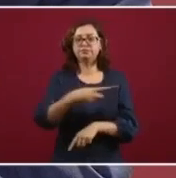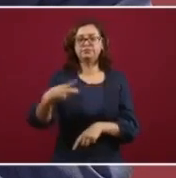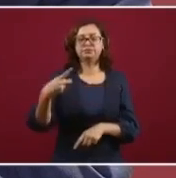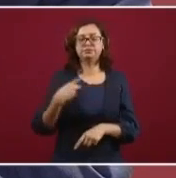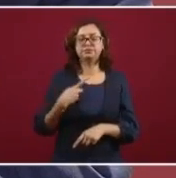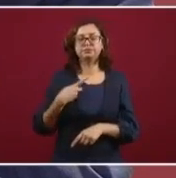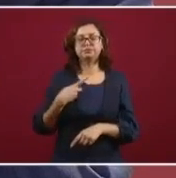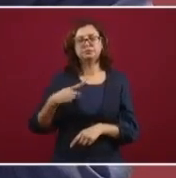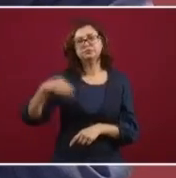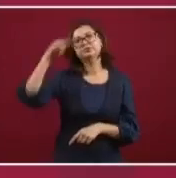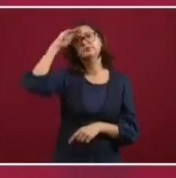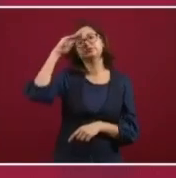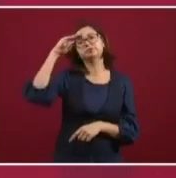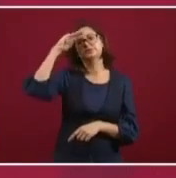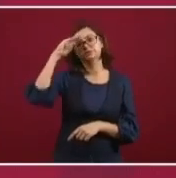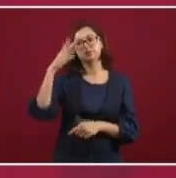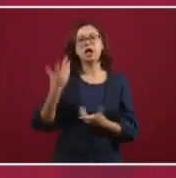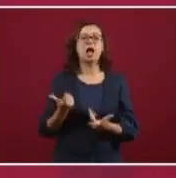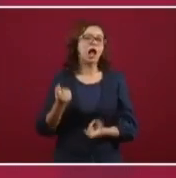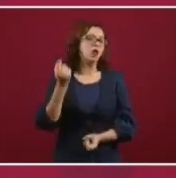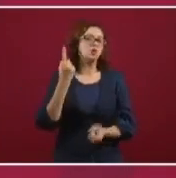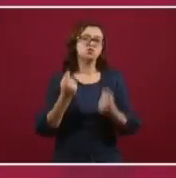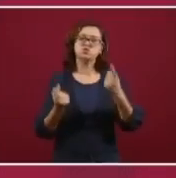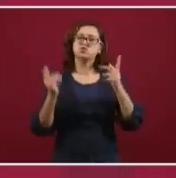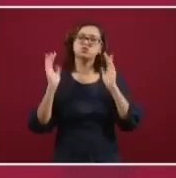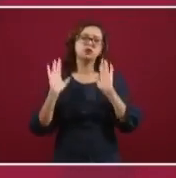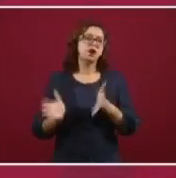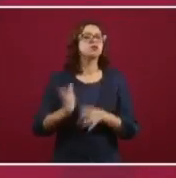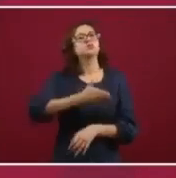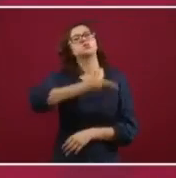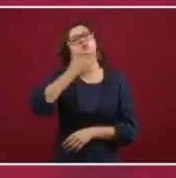cuenta que hay inercias.